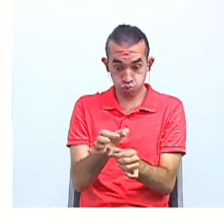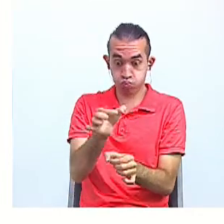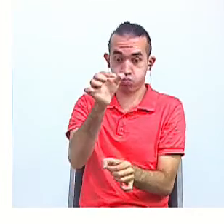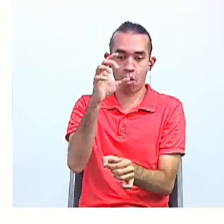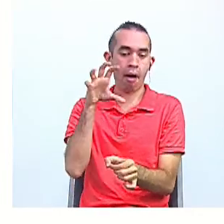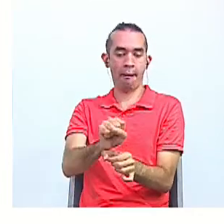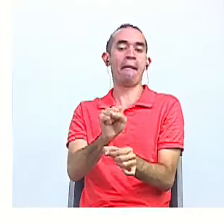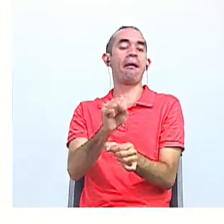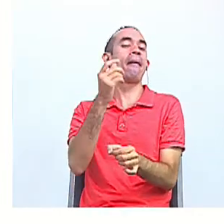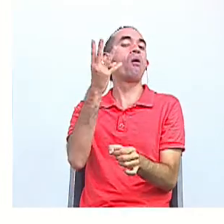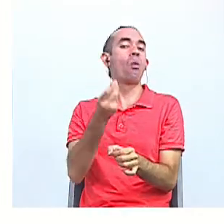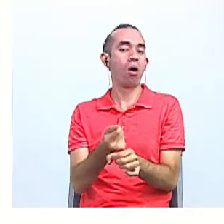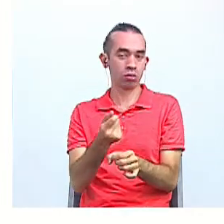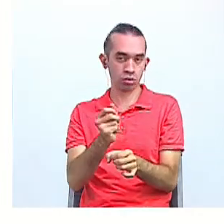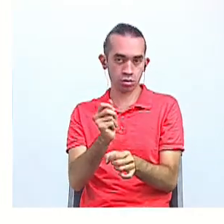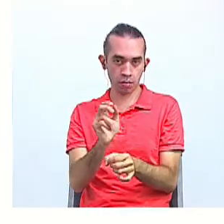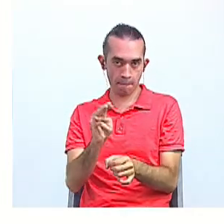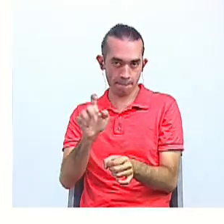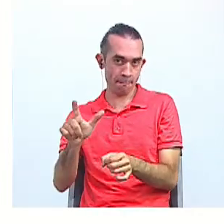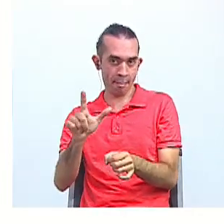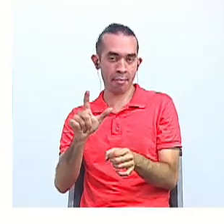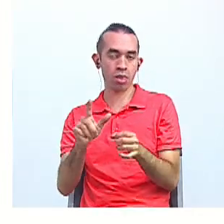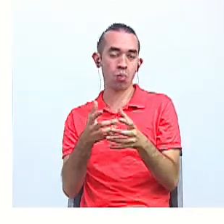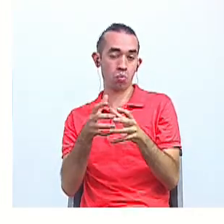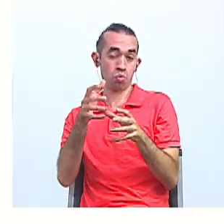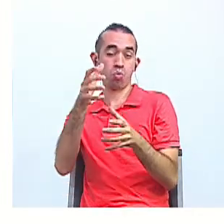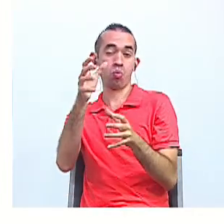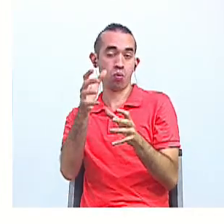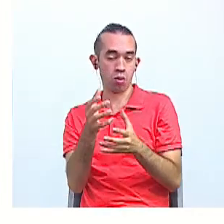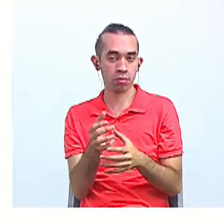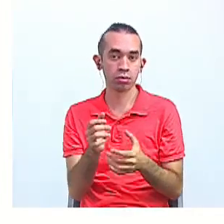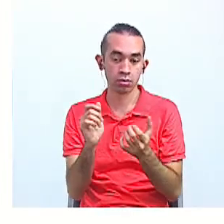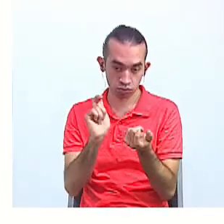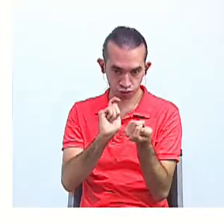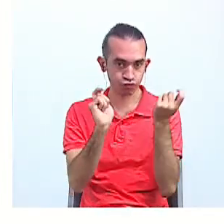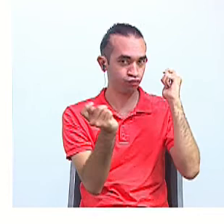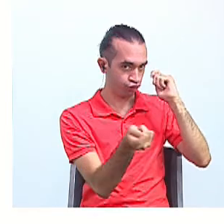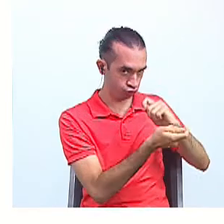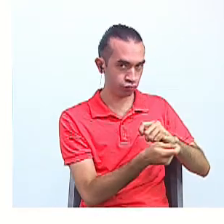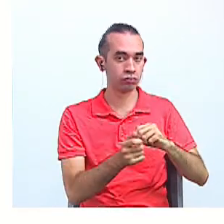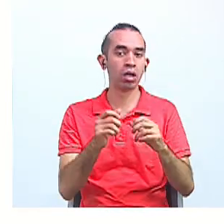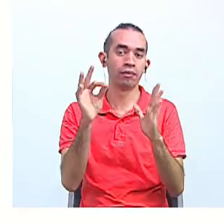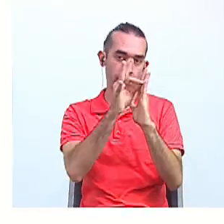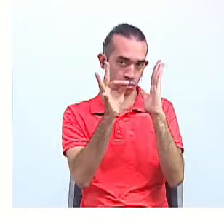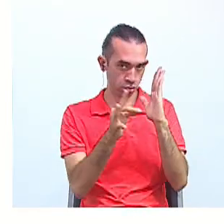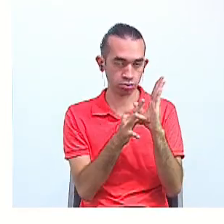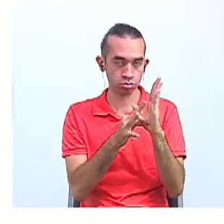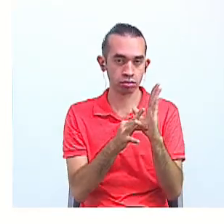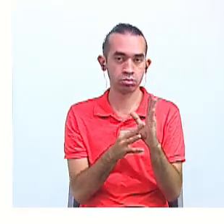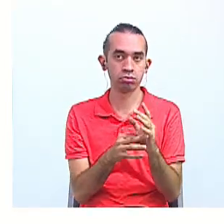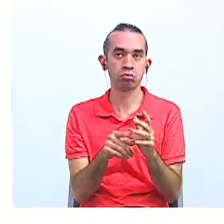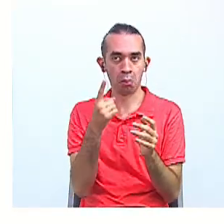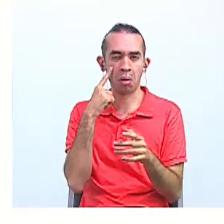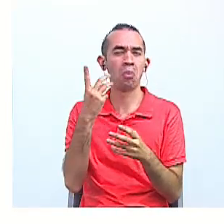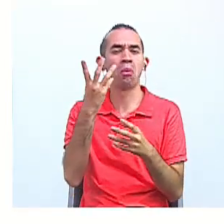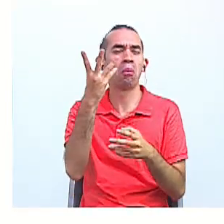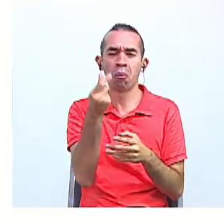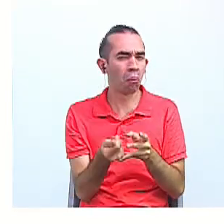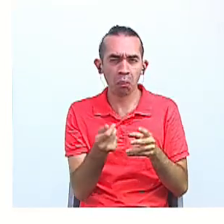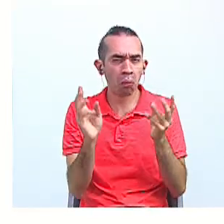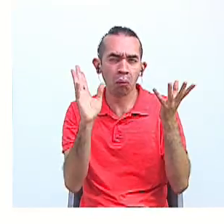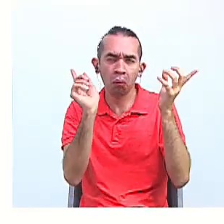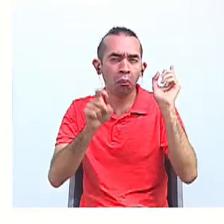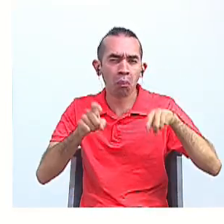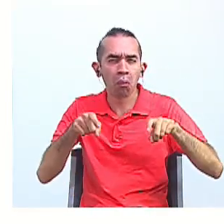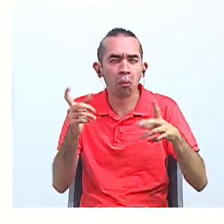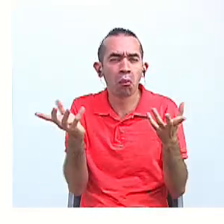que ahora nosotros hagamos una conversión y podamos realizar esta fórmula. Entonces, veamos qué datos necesitamos para comprobar